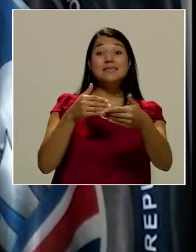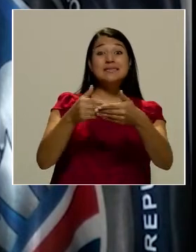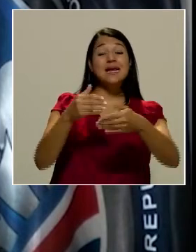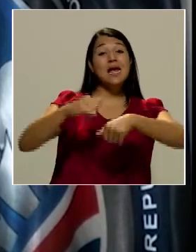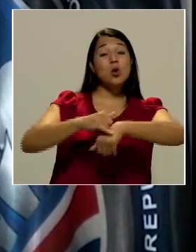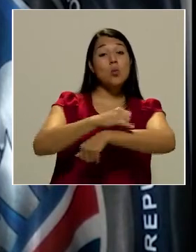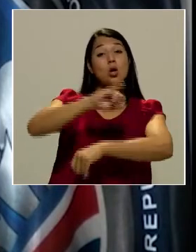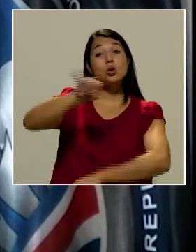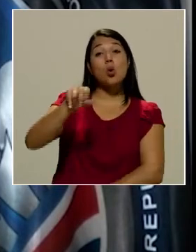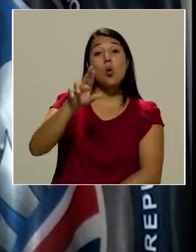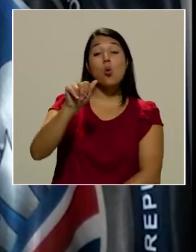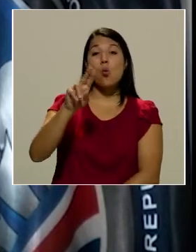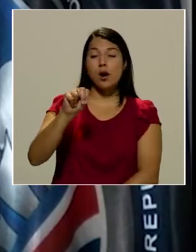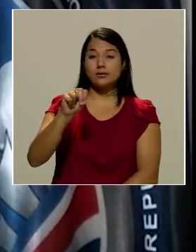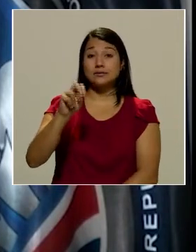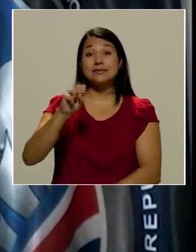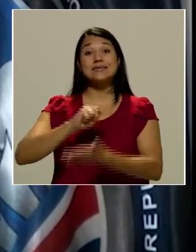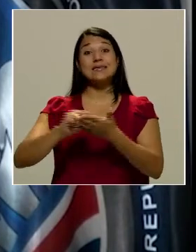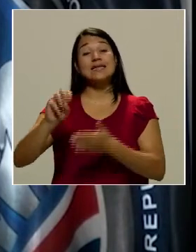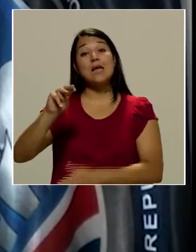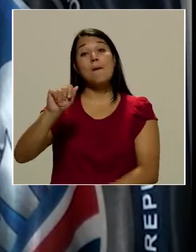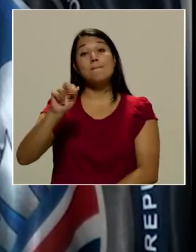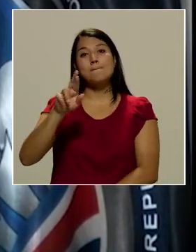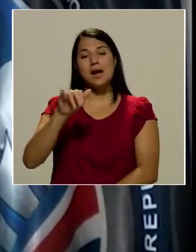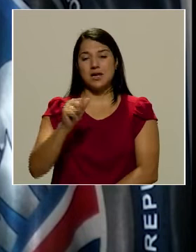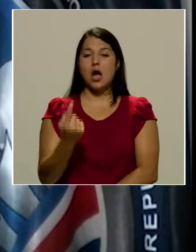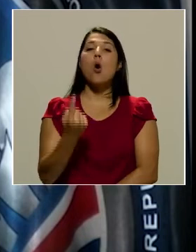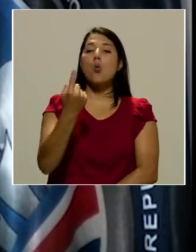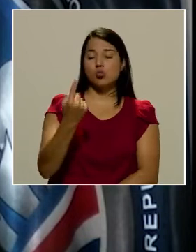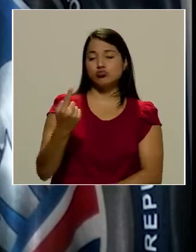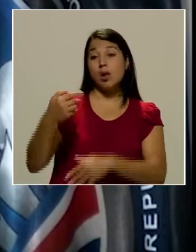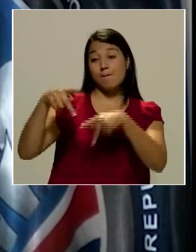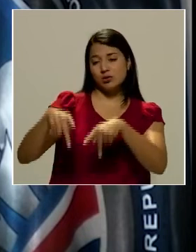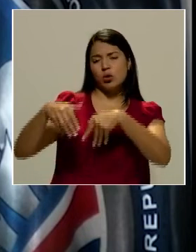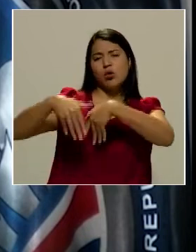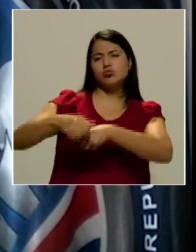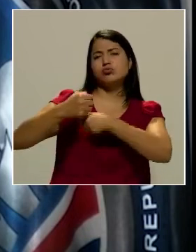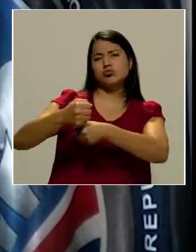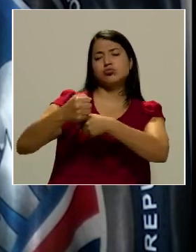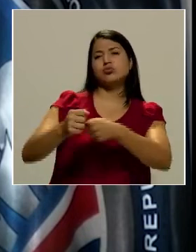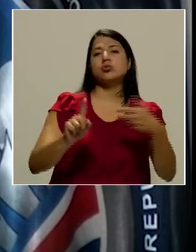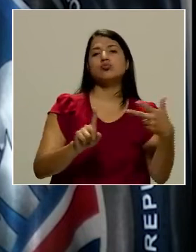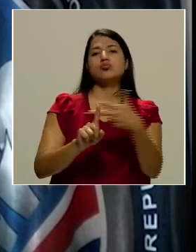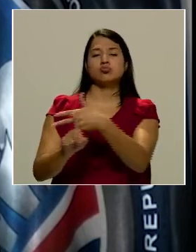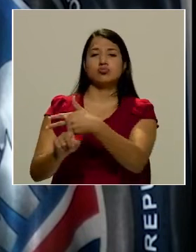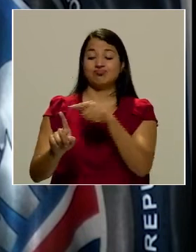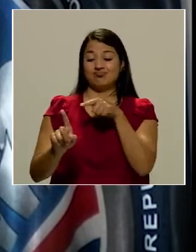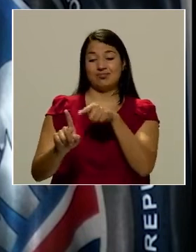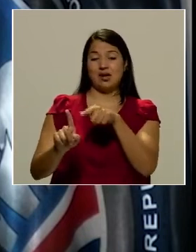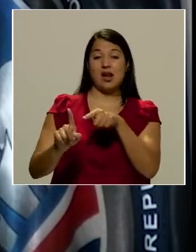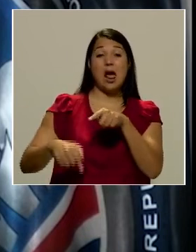un manifestante fue majado por un vehículo y bueno, lamentablemente a esta persona se le fracturó su